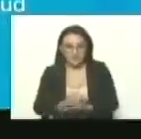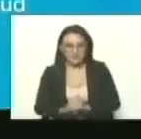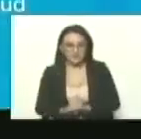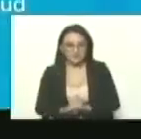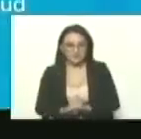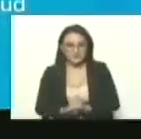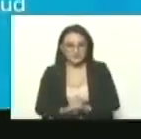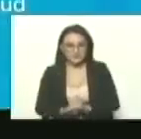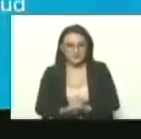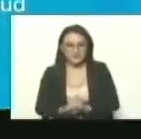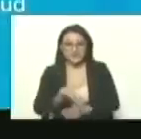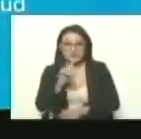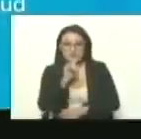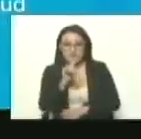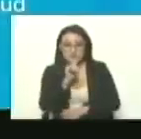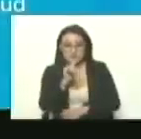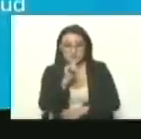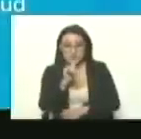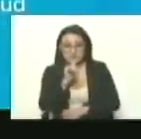los reportes que tengo,